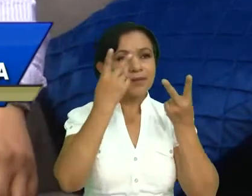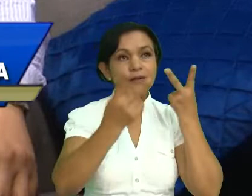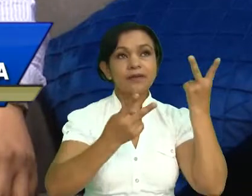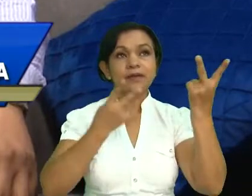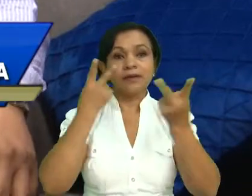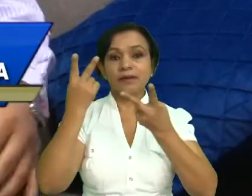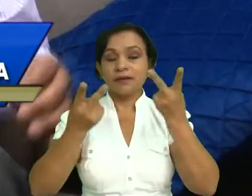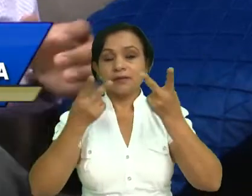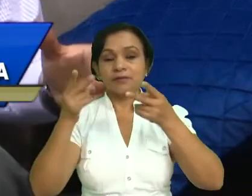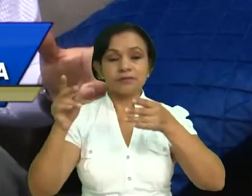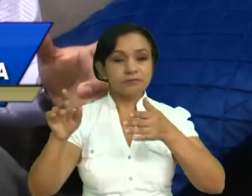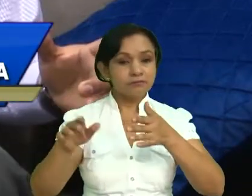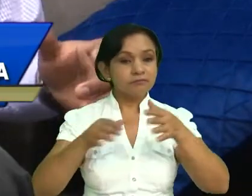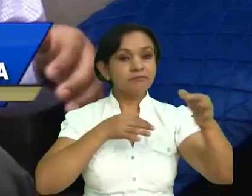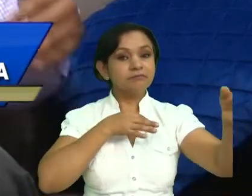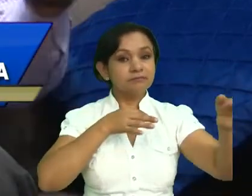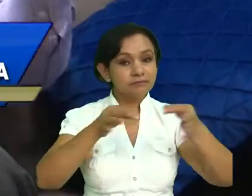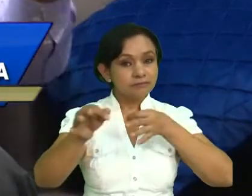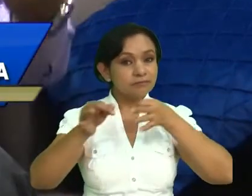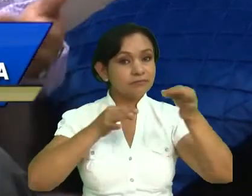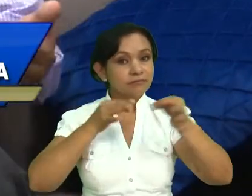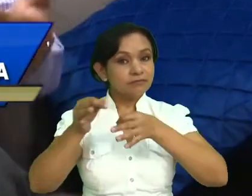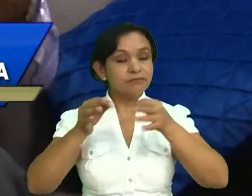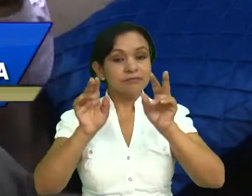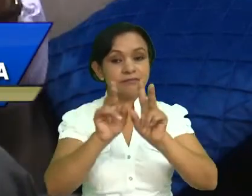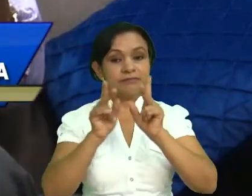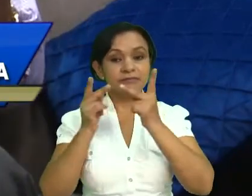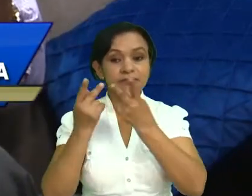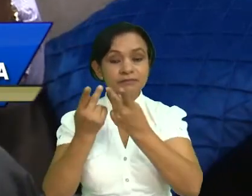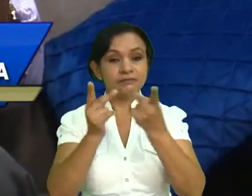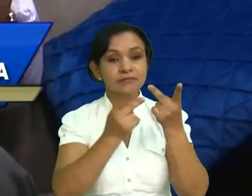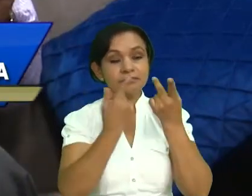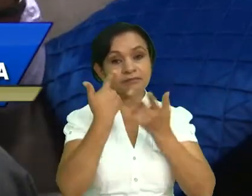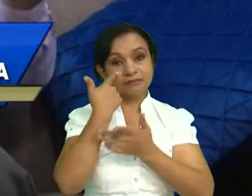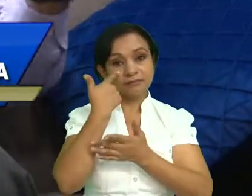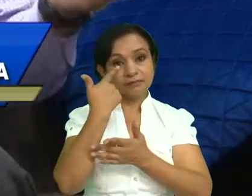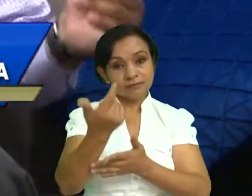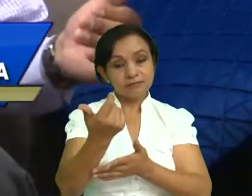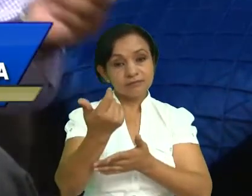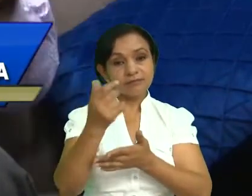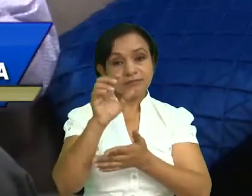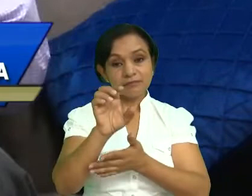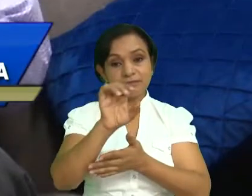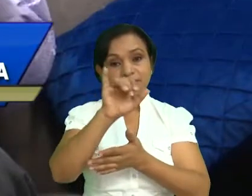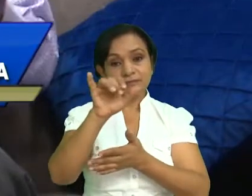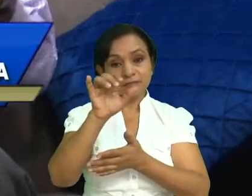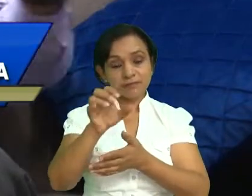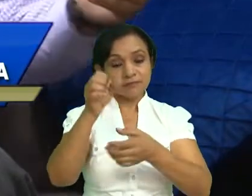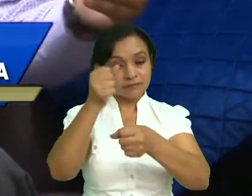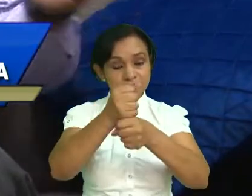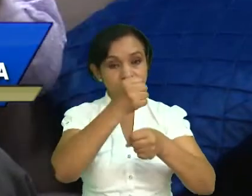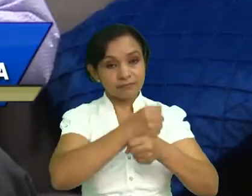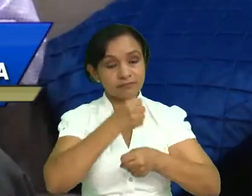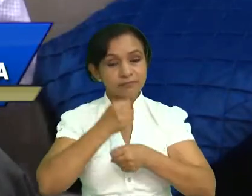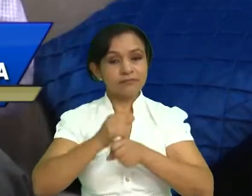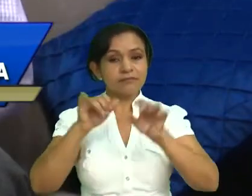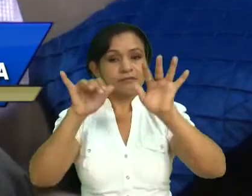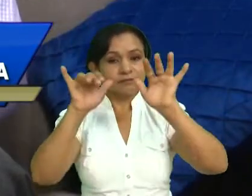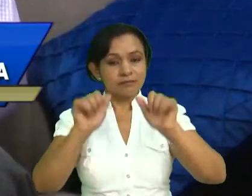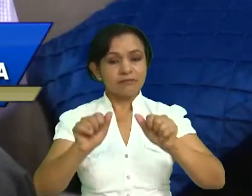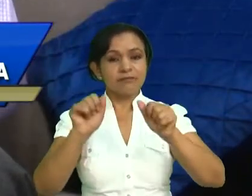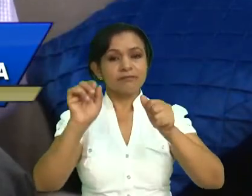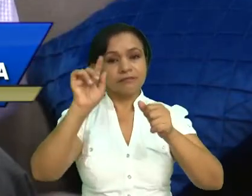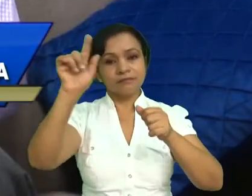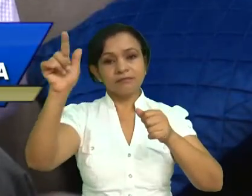de sensibilización vital para que nuestro pueblo, en principio, conozca los ejes de trabajo que ya está poniendo en marcha el Gobierno